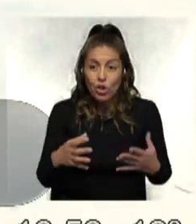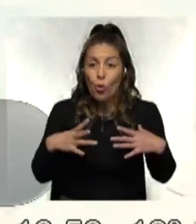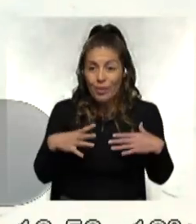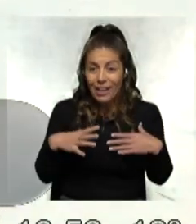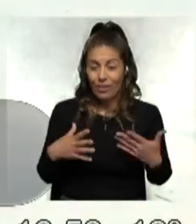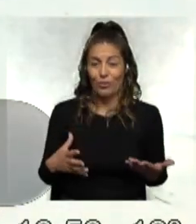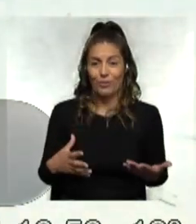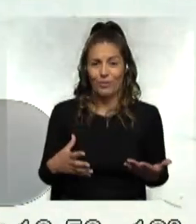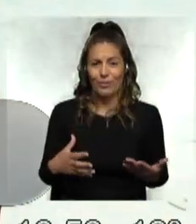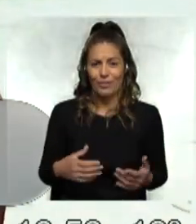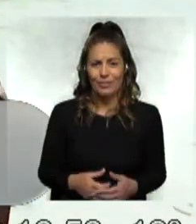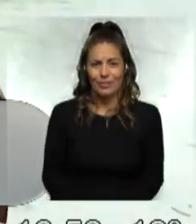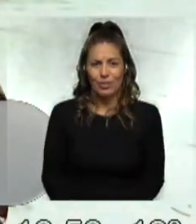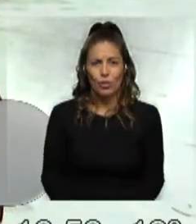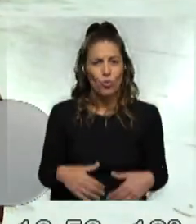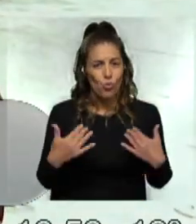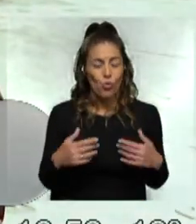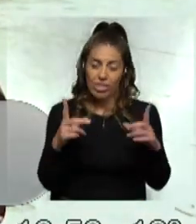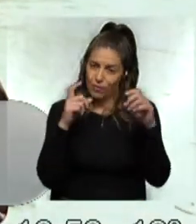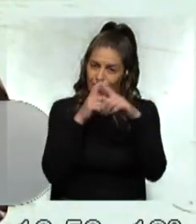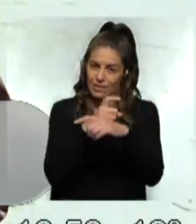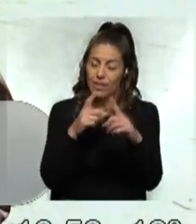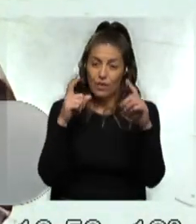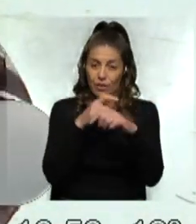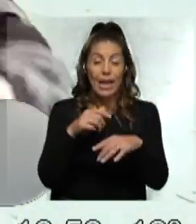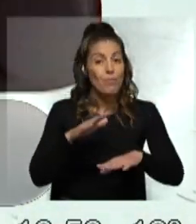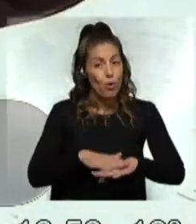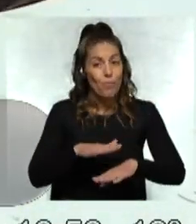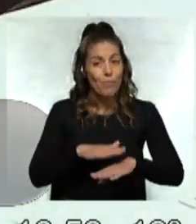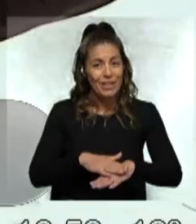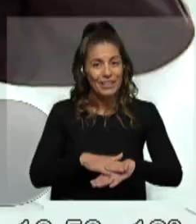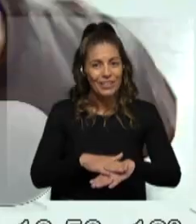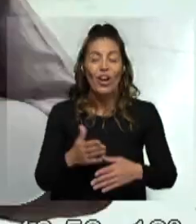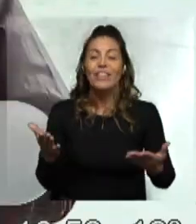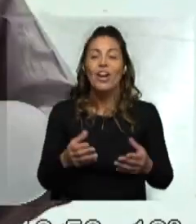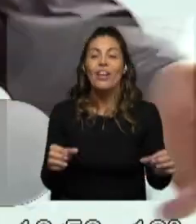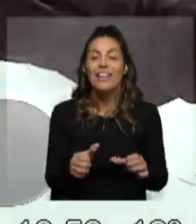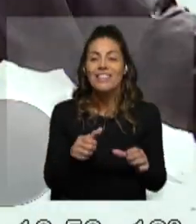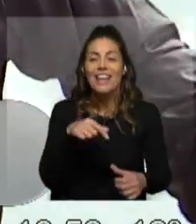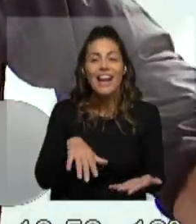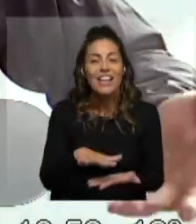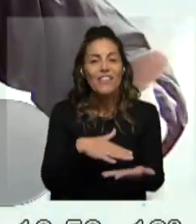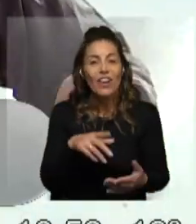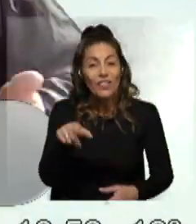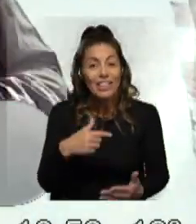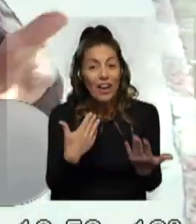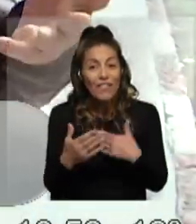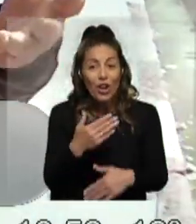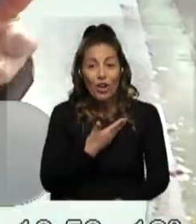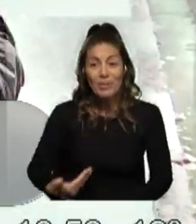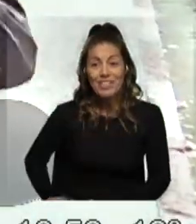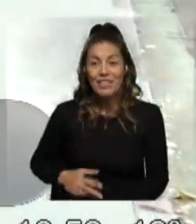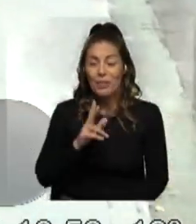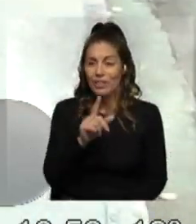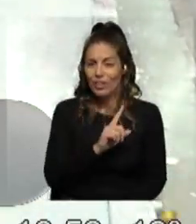jubilado. Guillermo. Se complica. Qué momento, Guillermo. ¿Y ahora qué andaba haciendo acá en el barrio? ¿Venía a hablar con el presidente? No, me dijo que no,